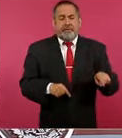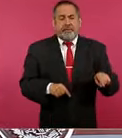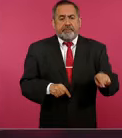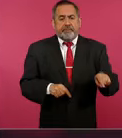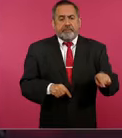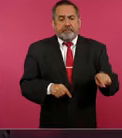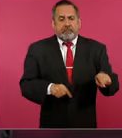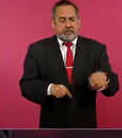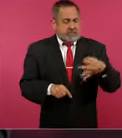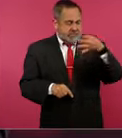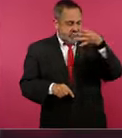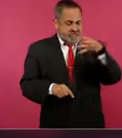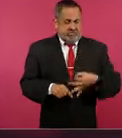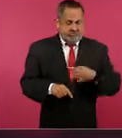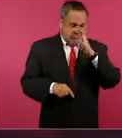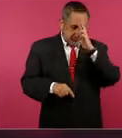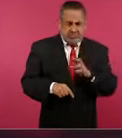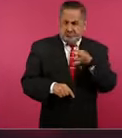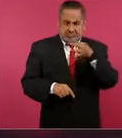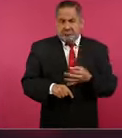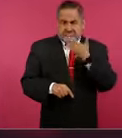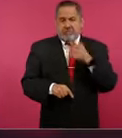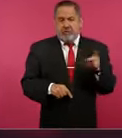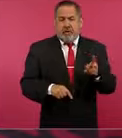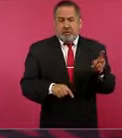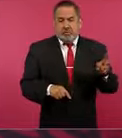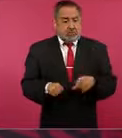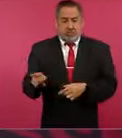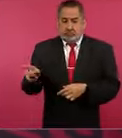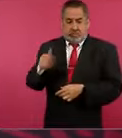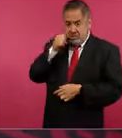en forma institucional, como son